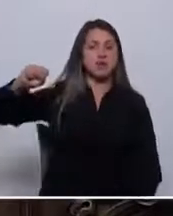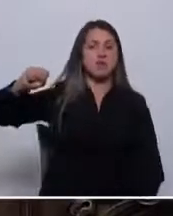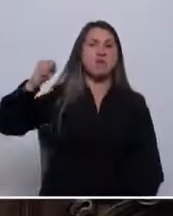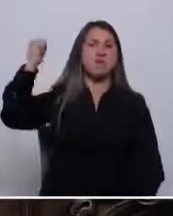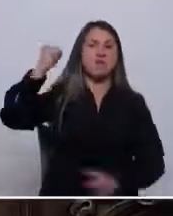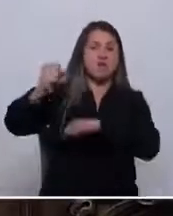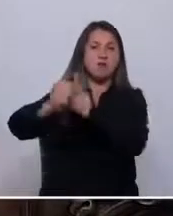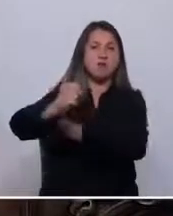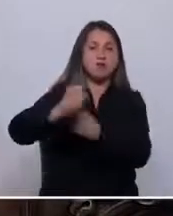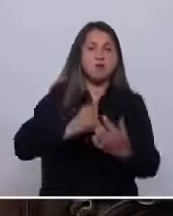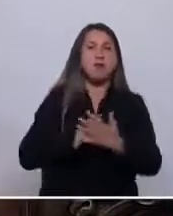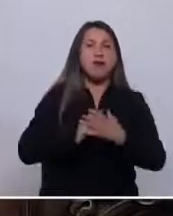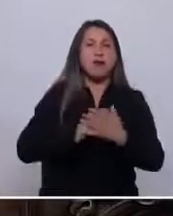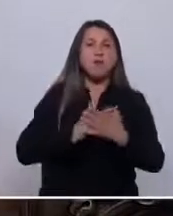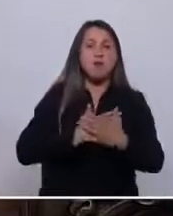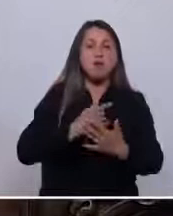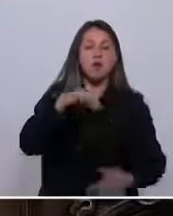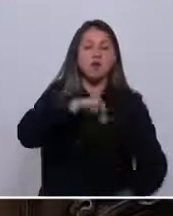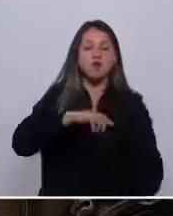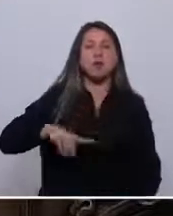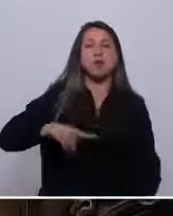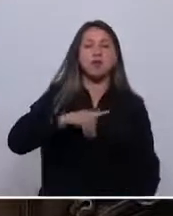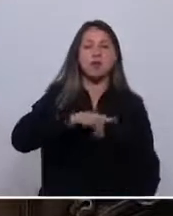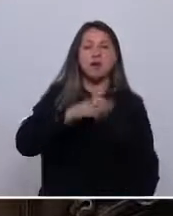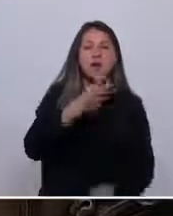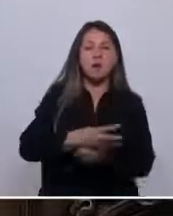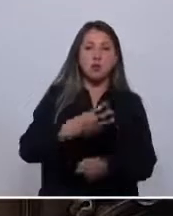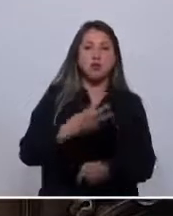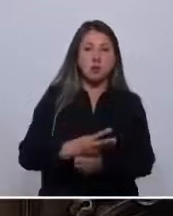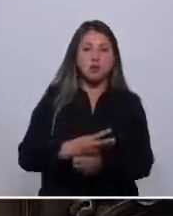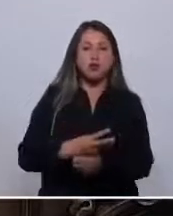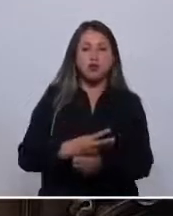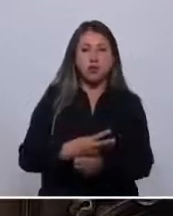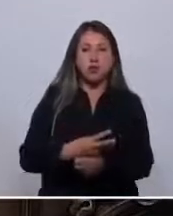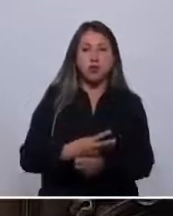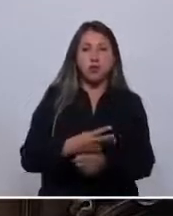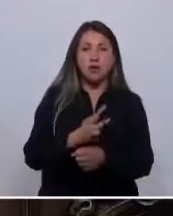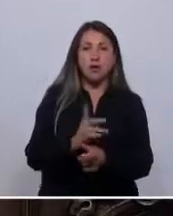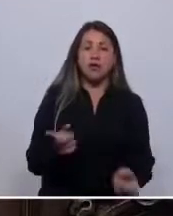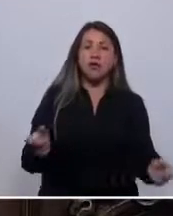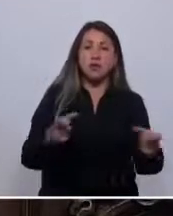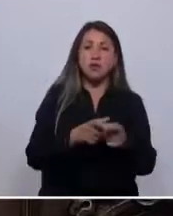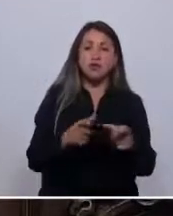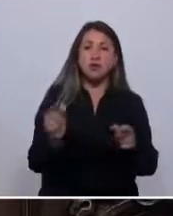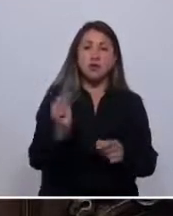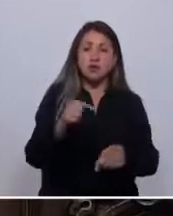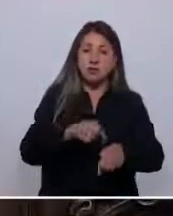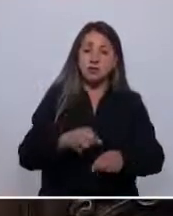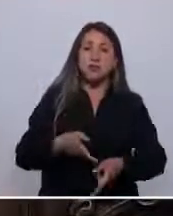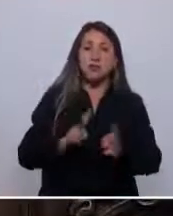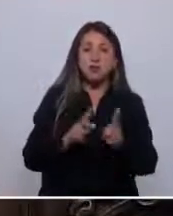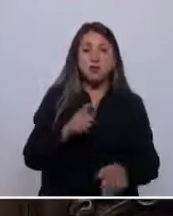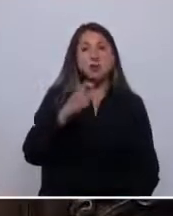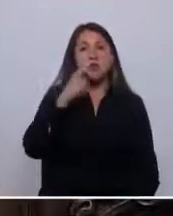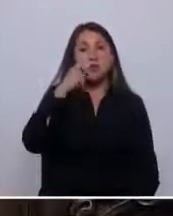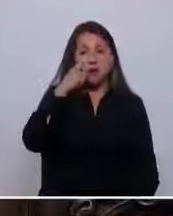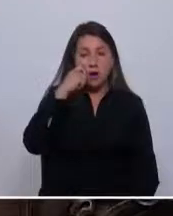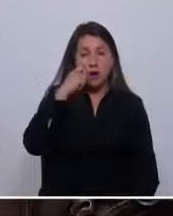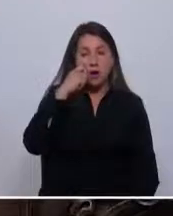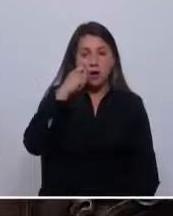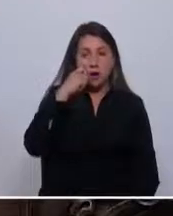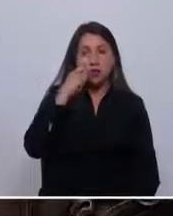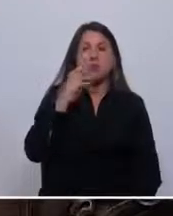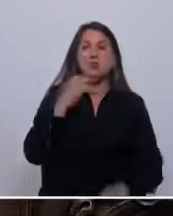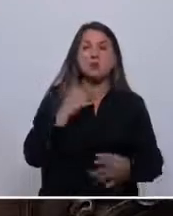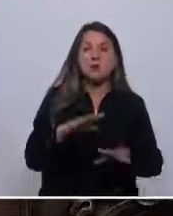amor, pensión digna para adulto mayor. En la Comisión Transitoria de Derechos Humanos los